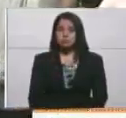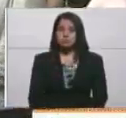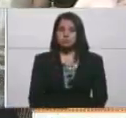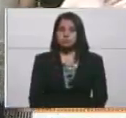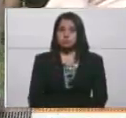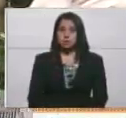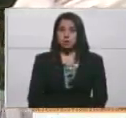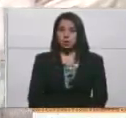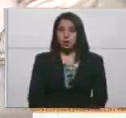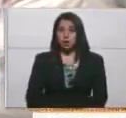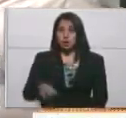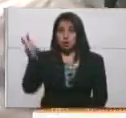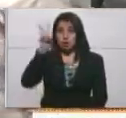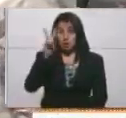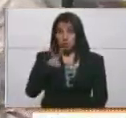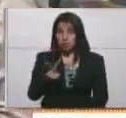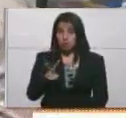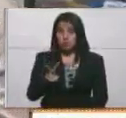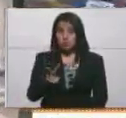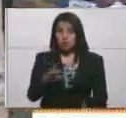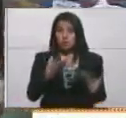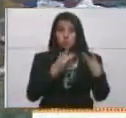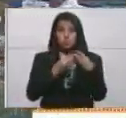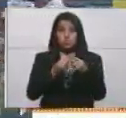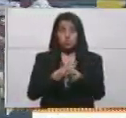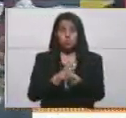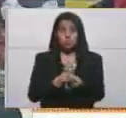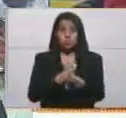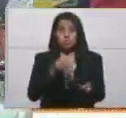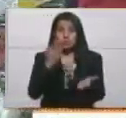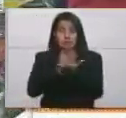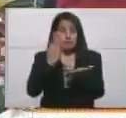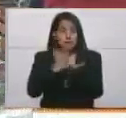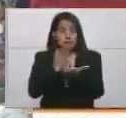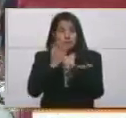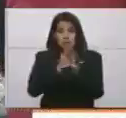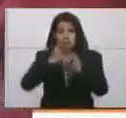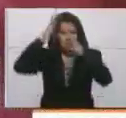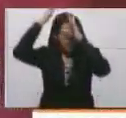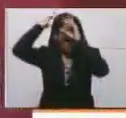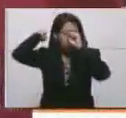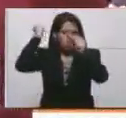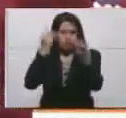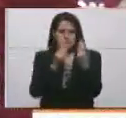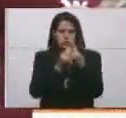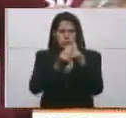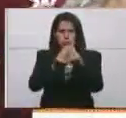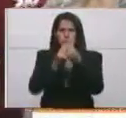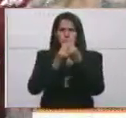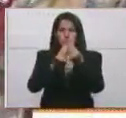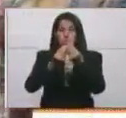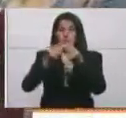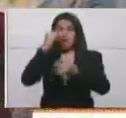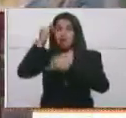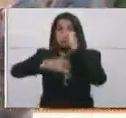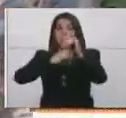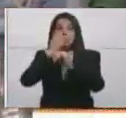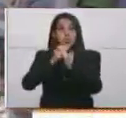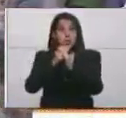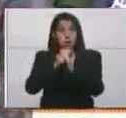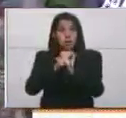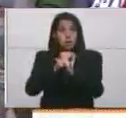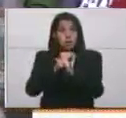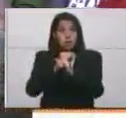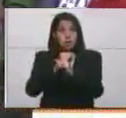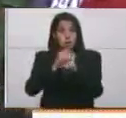Venezuela, que actúa apegada siempre a una diplomacia internacional